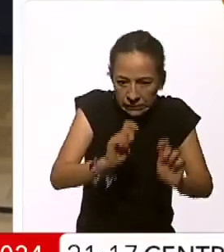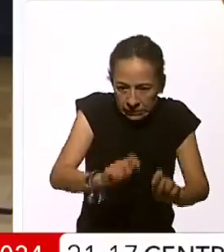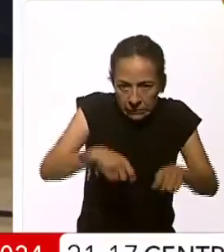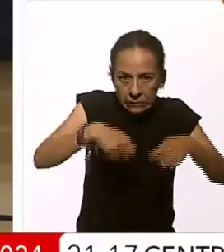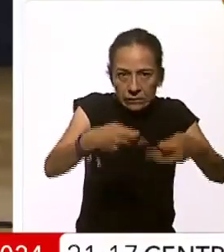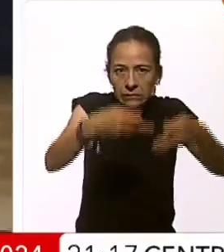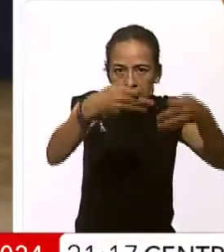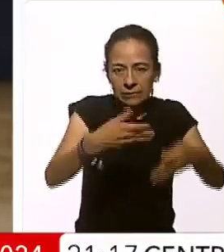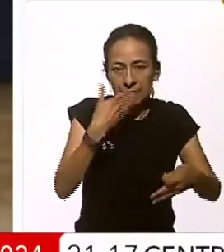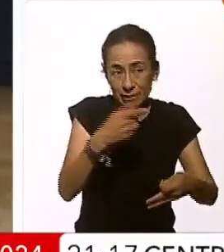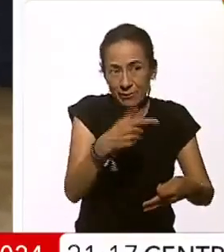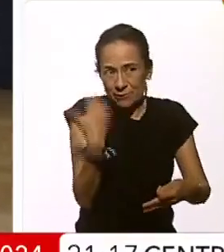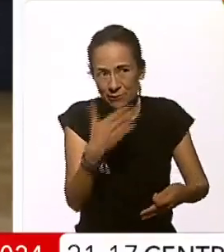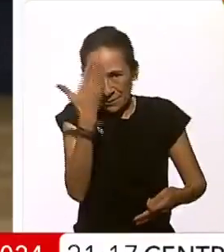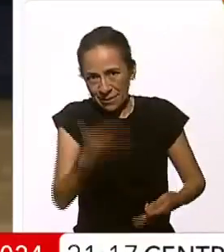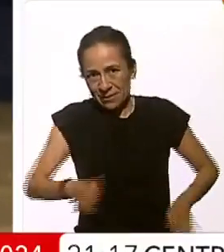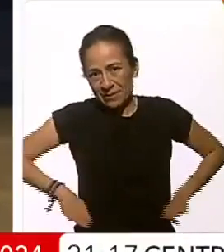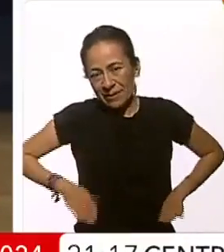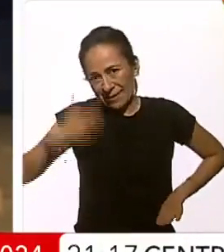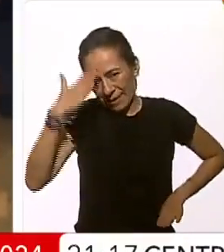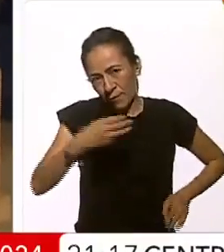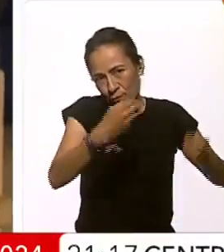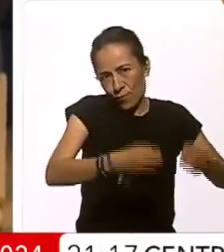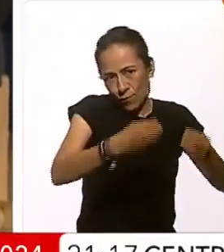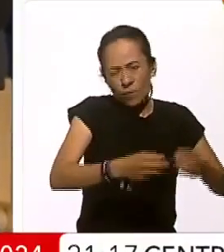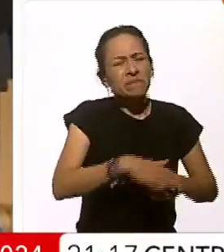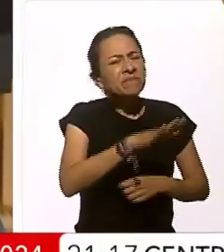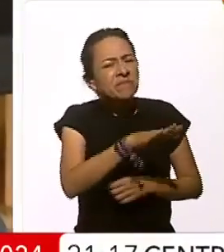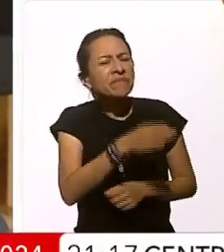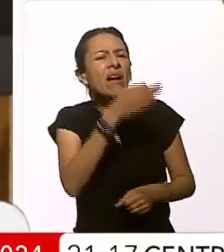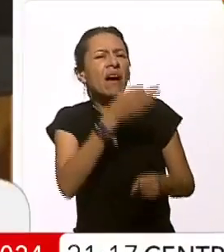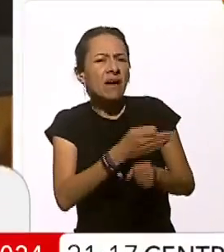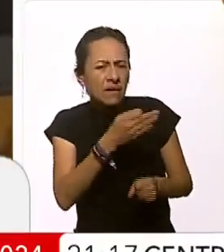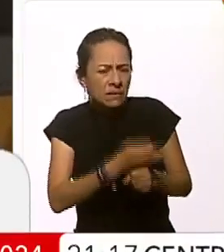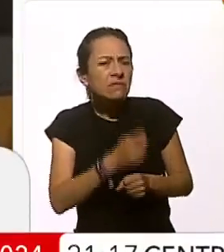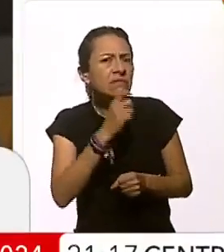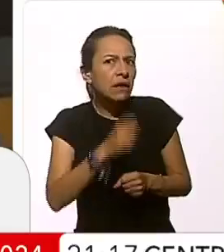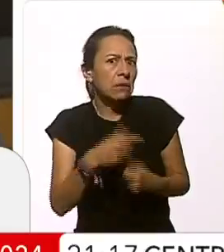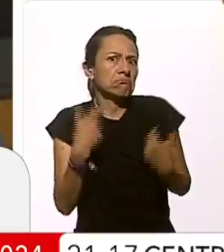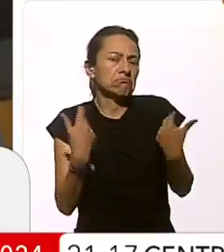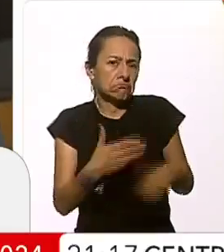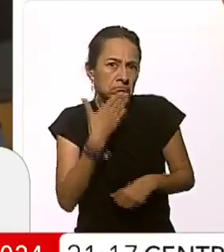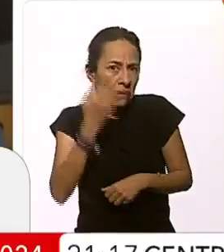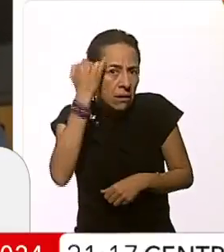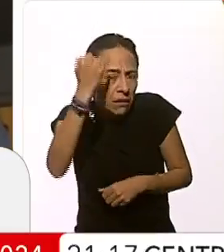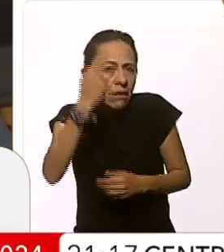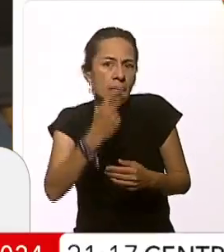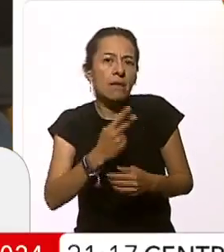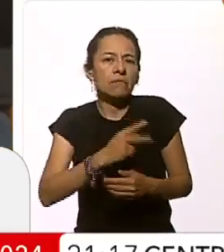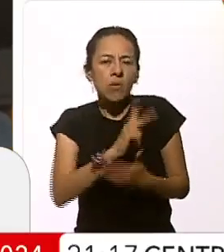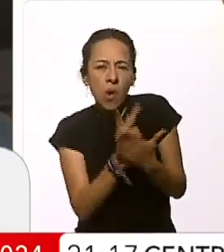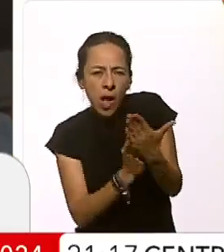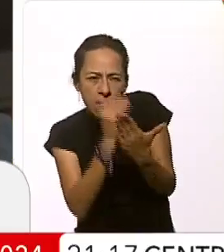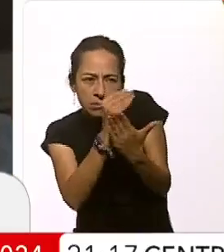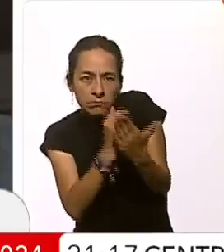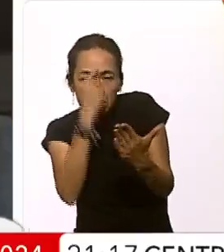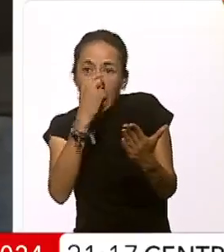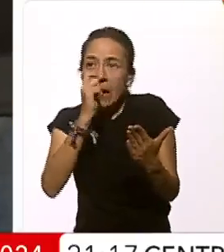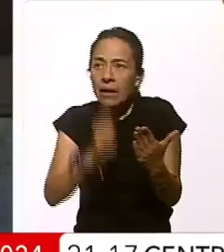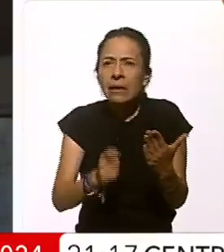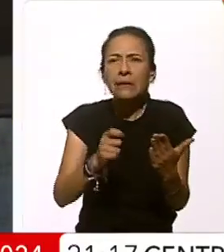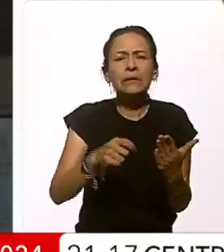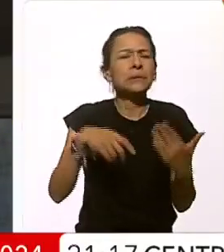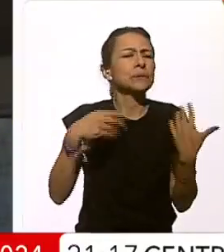de lo que se está entregando y parte también de esta cosecha es este proyecto de la restauración de la obra, el